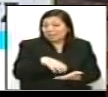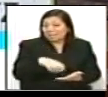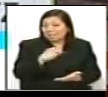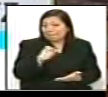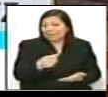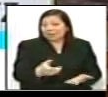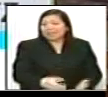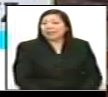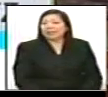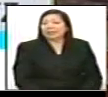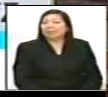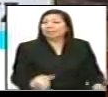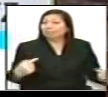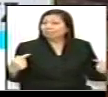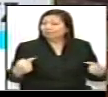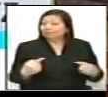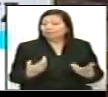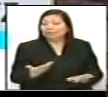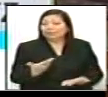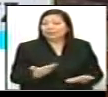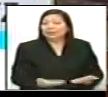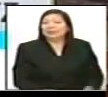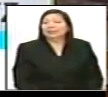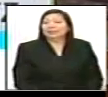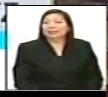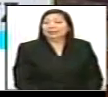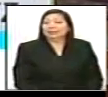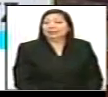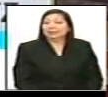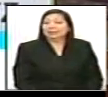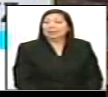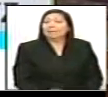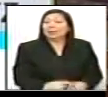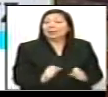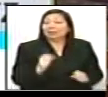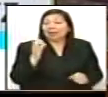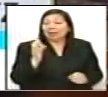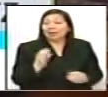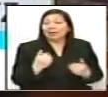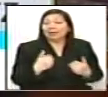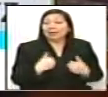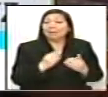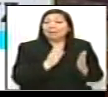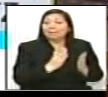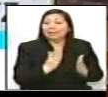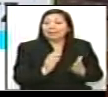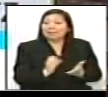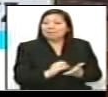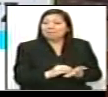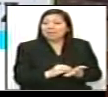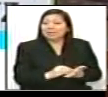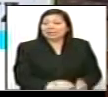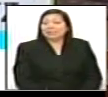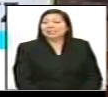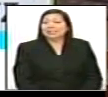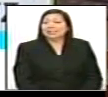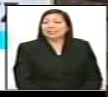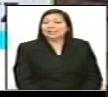población. Nuevamente ahí nos enfrentamos a un dilema. Pero sí creo que amerita medidas bastante más